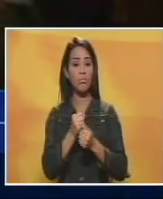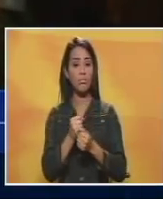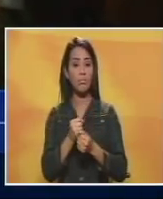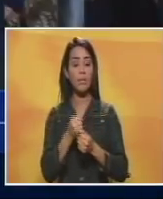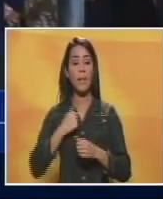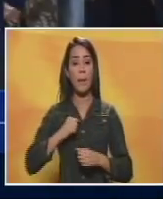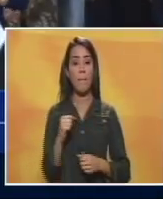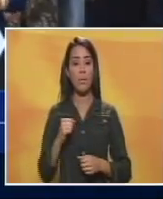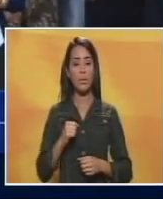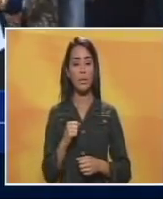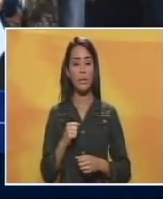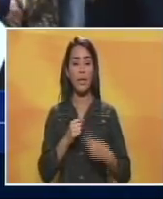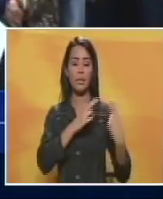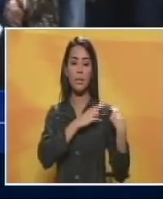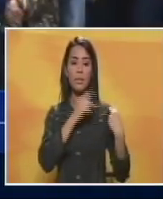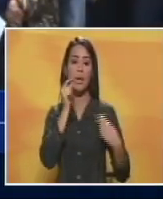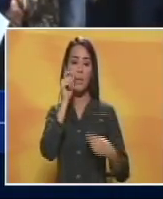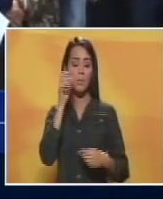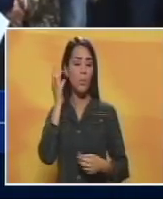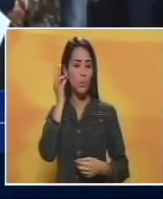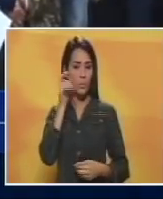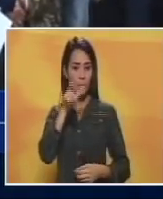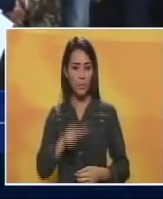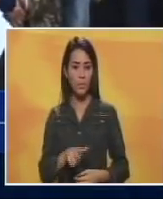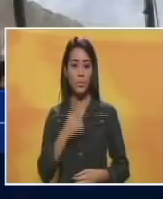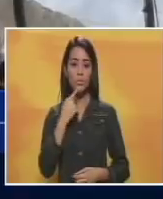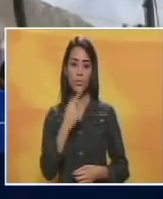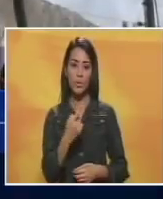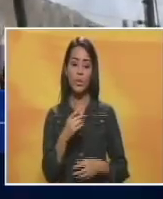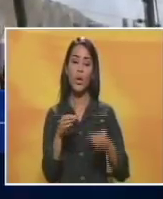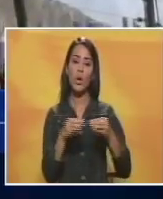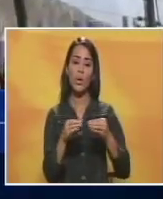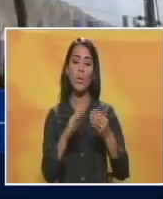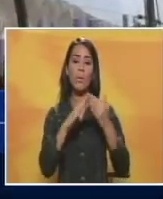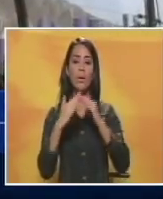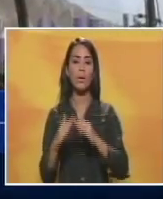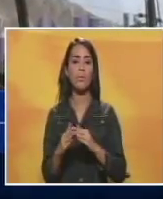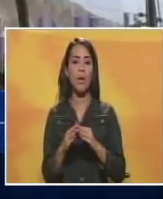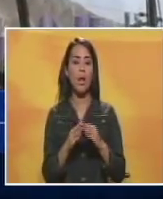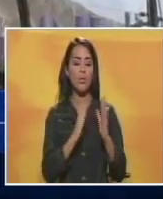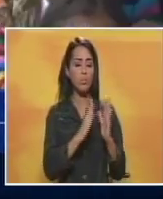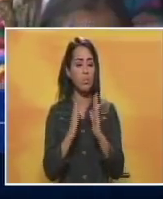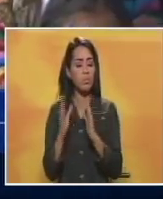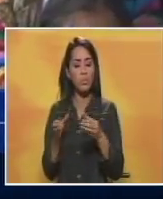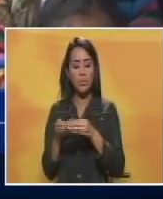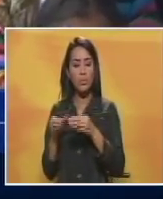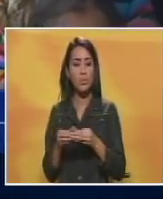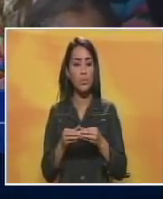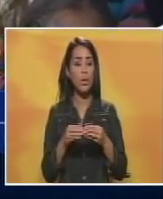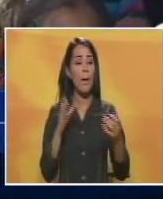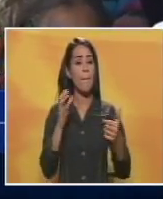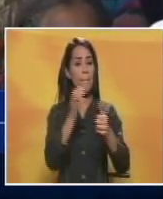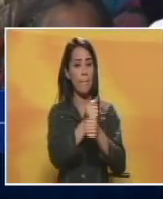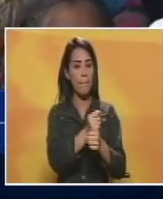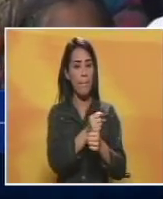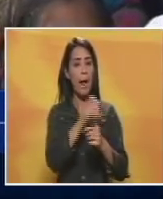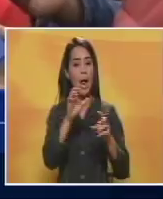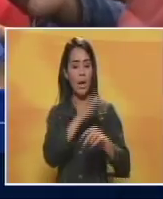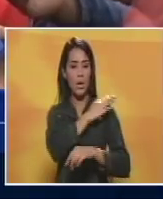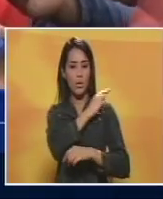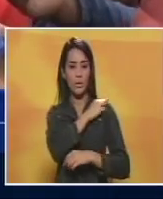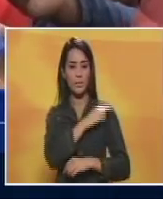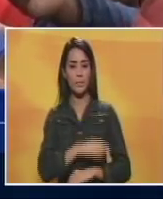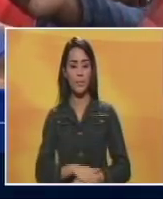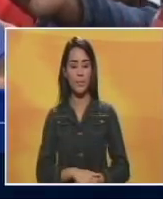custodia policial. La dirigente indígena Hilda Montalvo dijo que los miembros de la comunidad se organizaron para atrapar a los responsables del atraco.